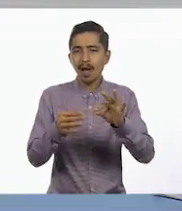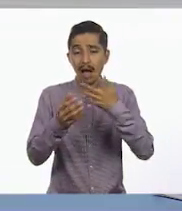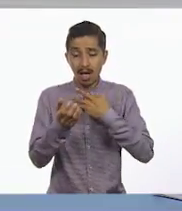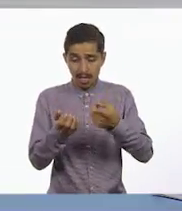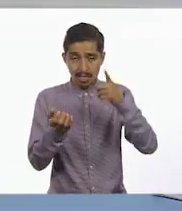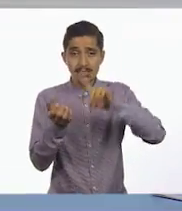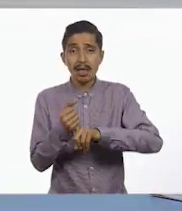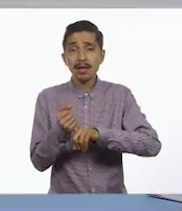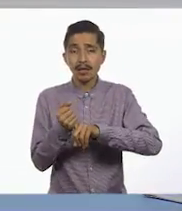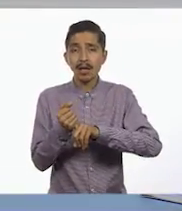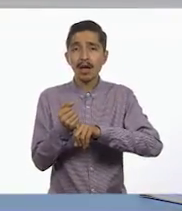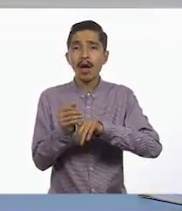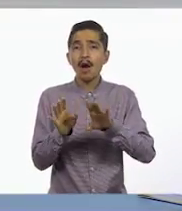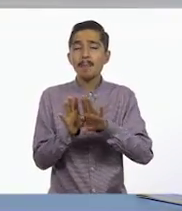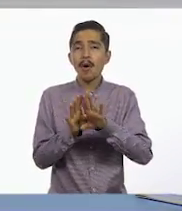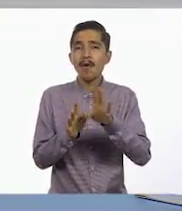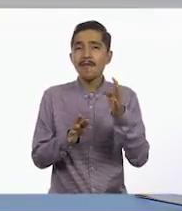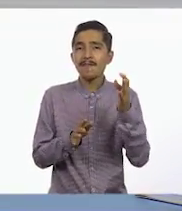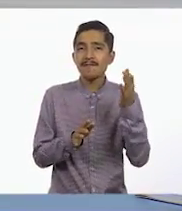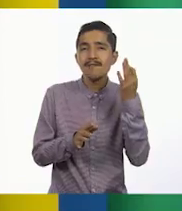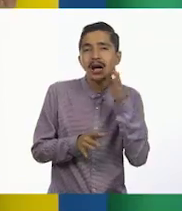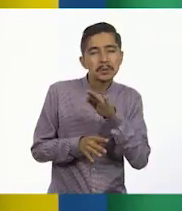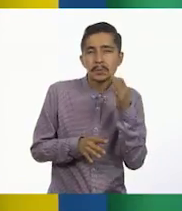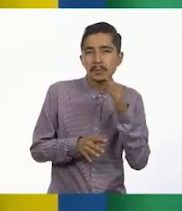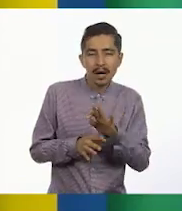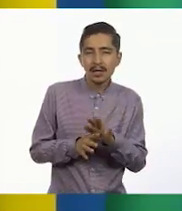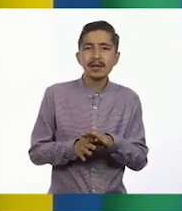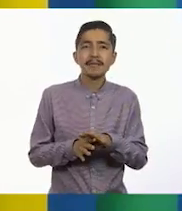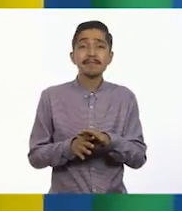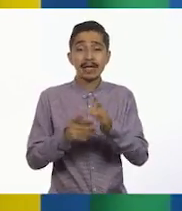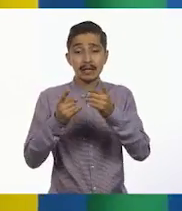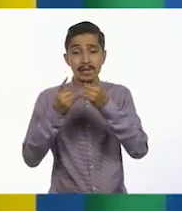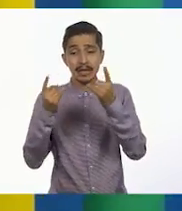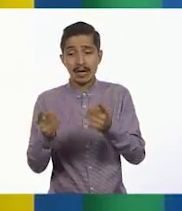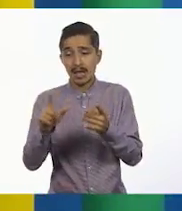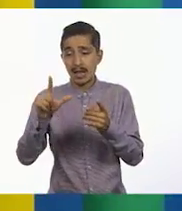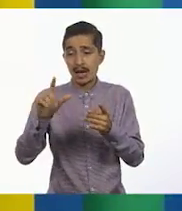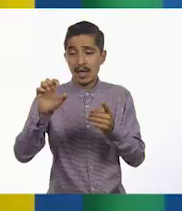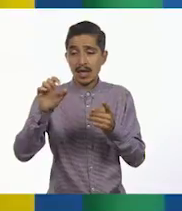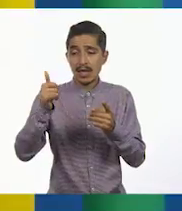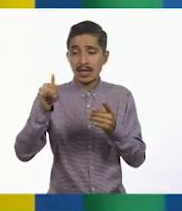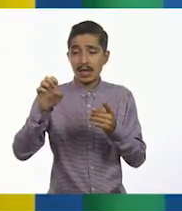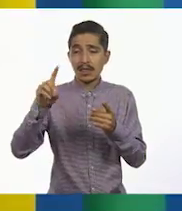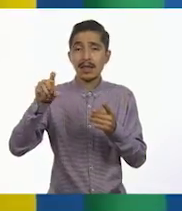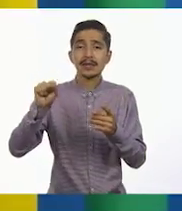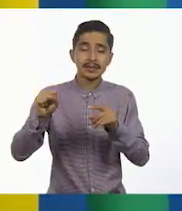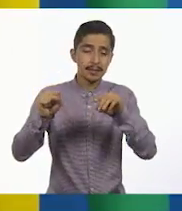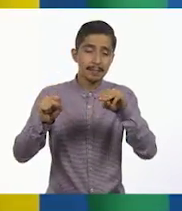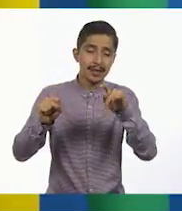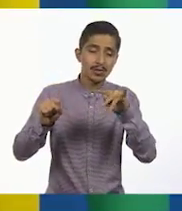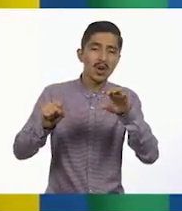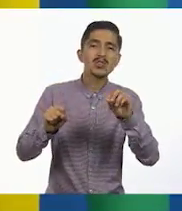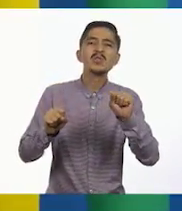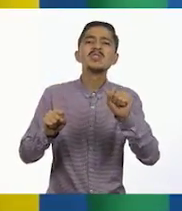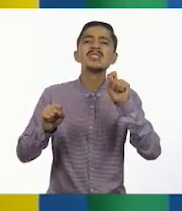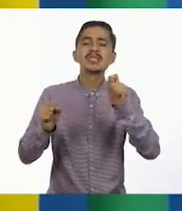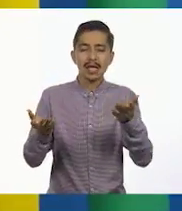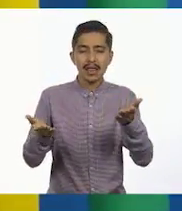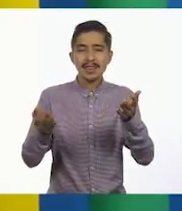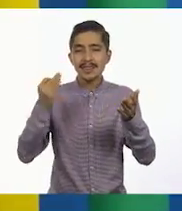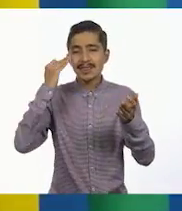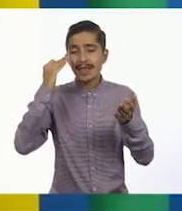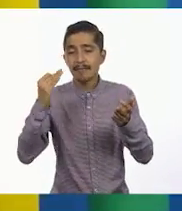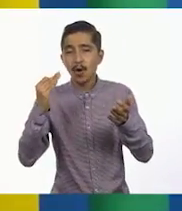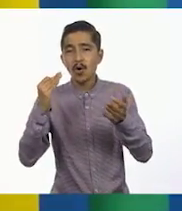contienen elementos de fantasía. Que las leyendas, a diferencia de los mitos, están ubicados en un tiempo y